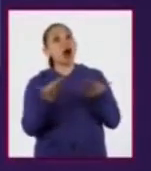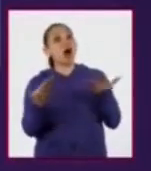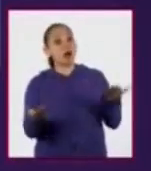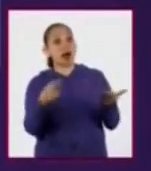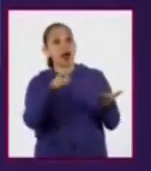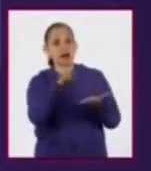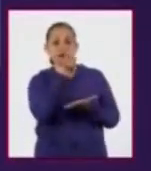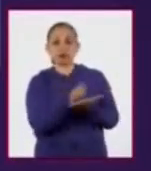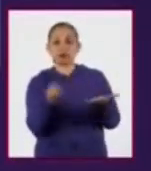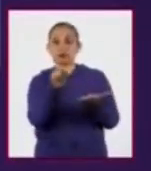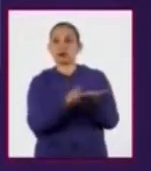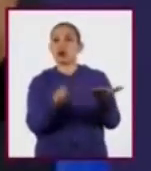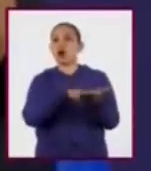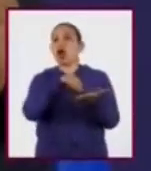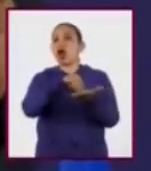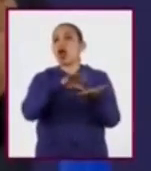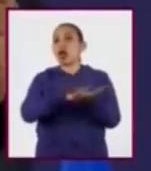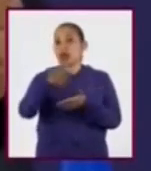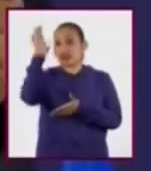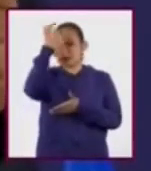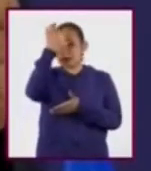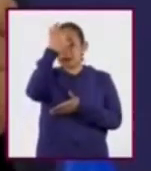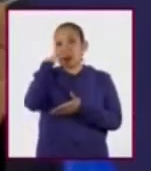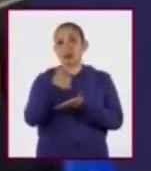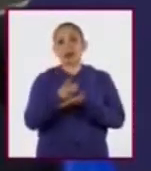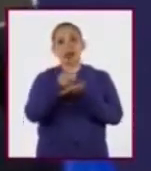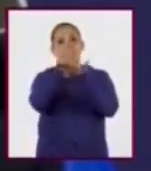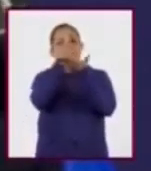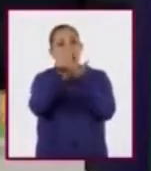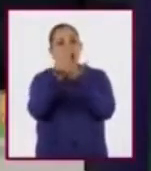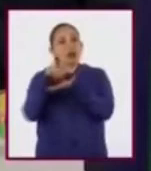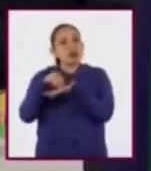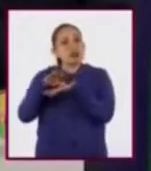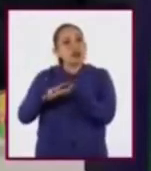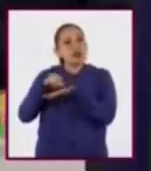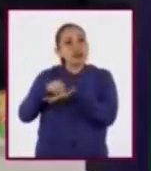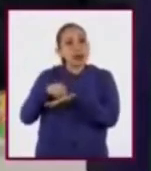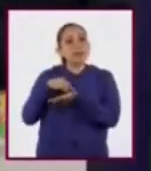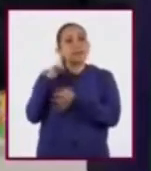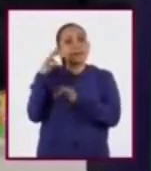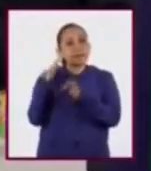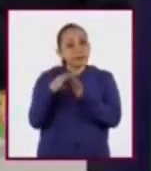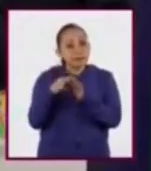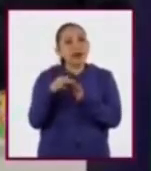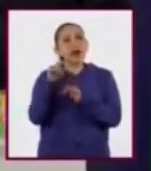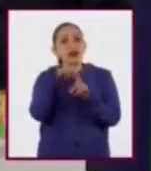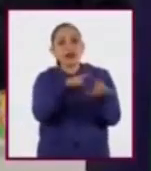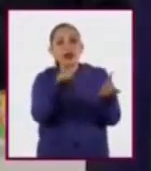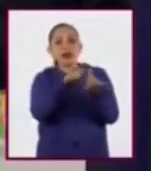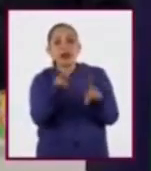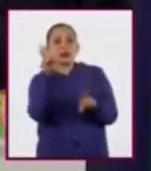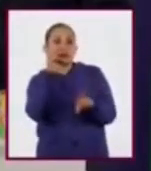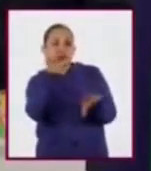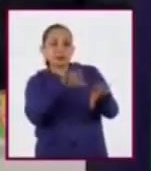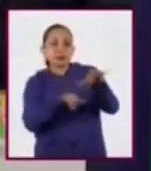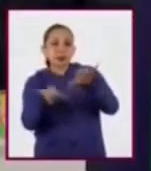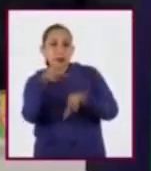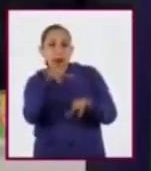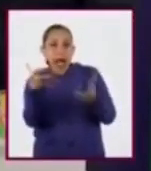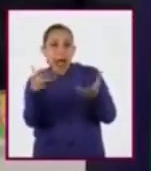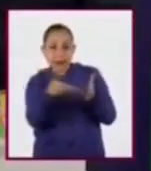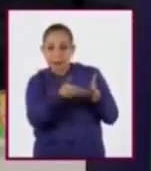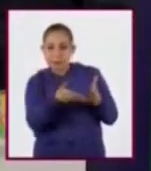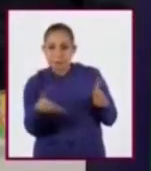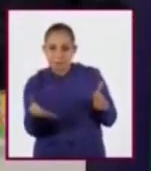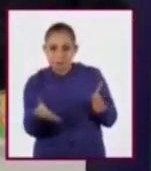una bitácora científica, ya que nos ha permitido documentar de forma precisa los diversos experimentos que hemos